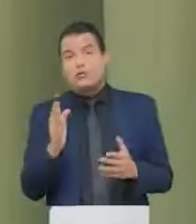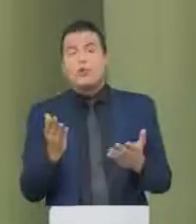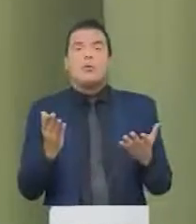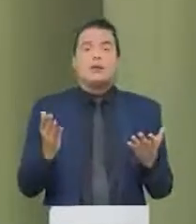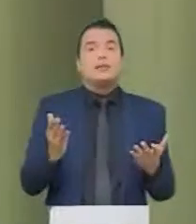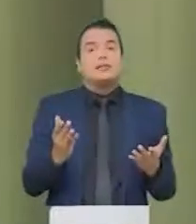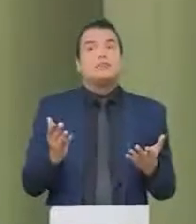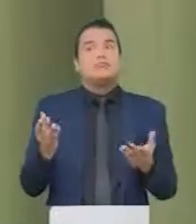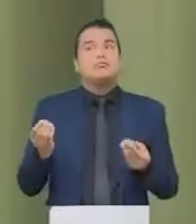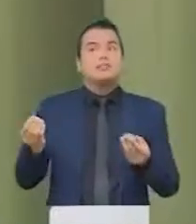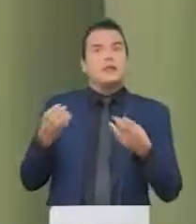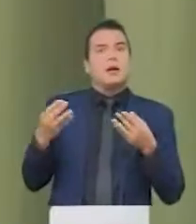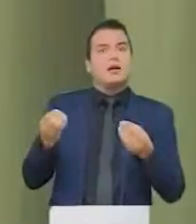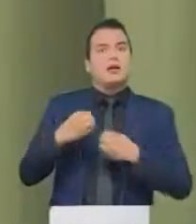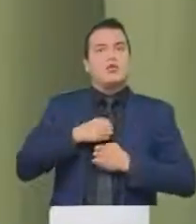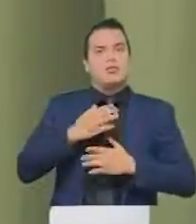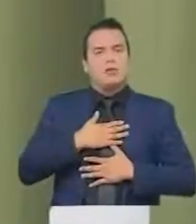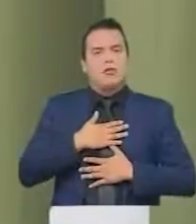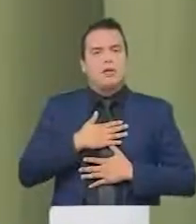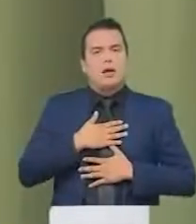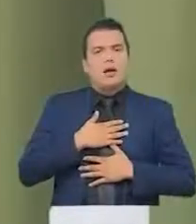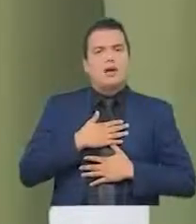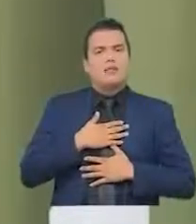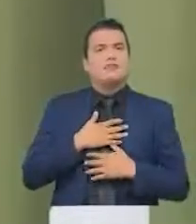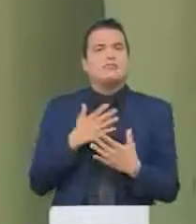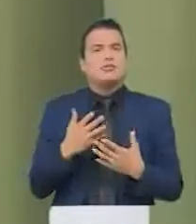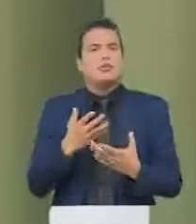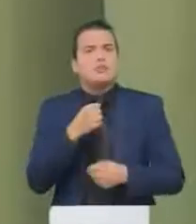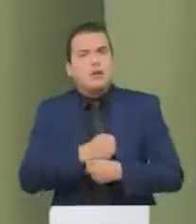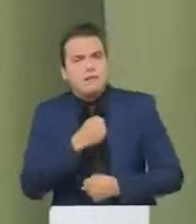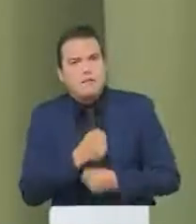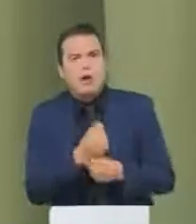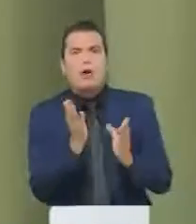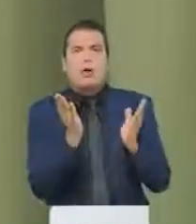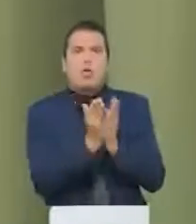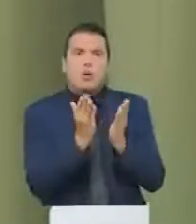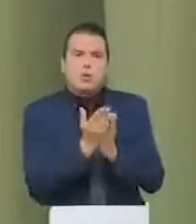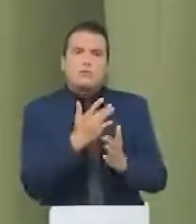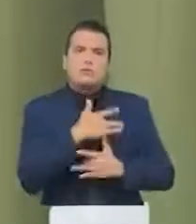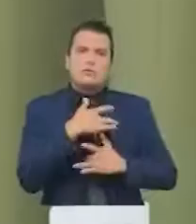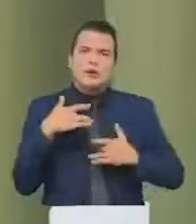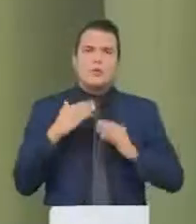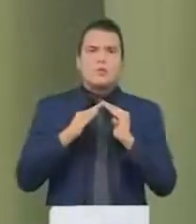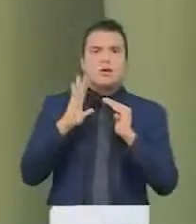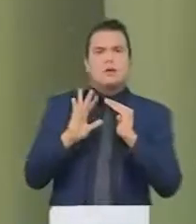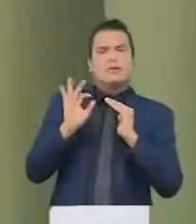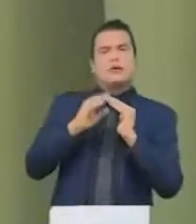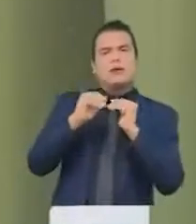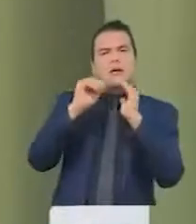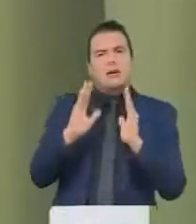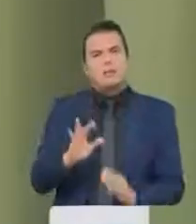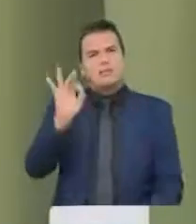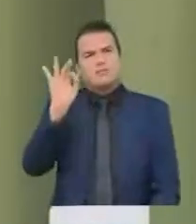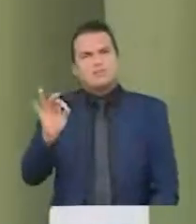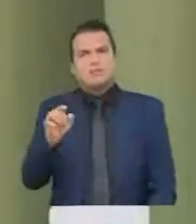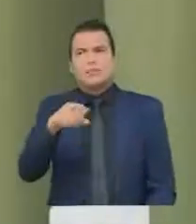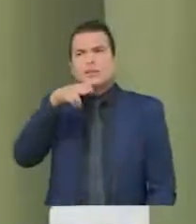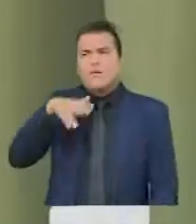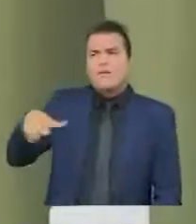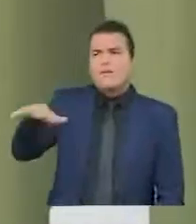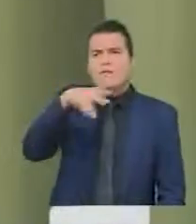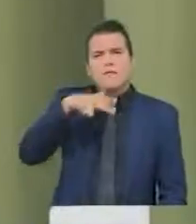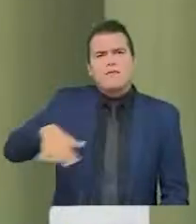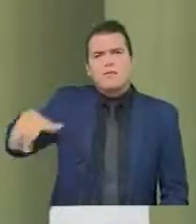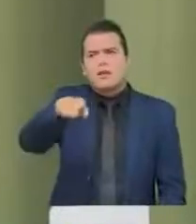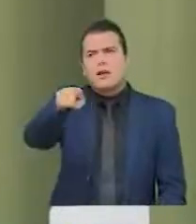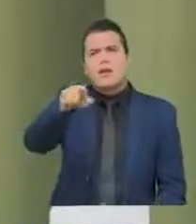decidir hay que generar oportunidades generar empleo hay que generar educación salud vivienda digna el campo de las mujeres en